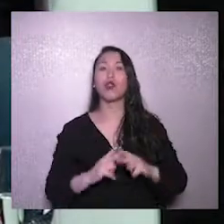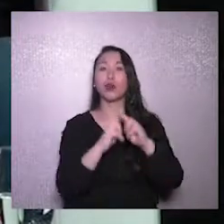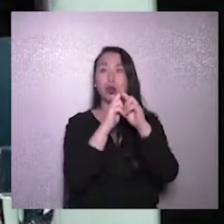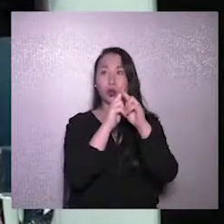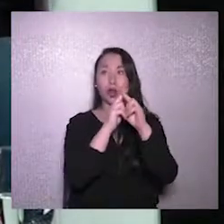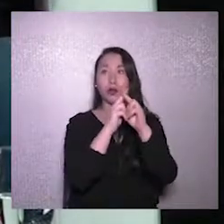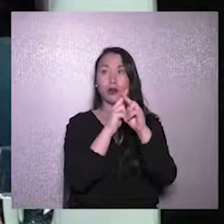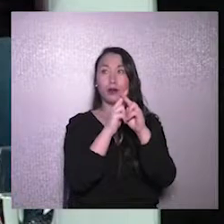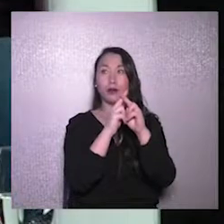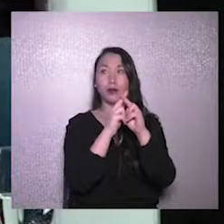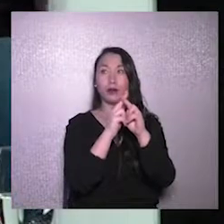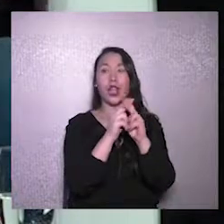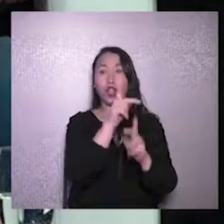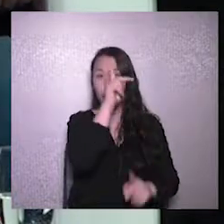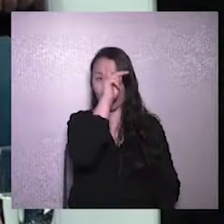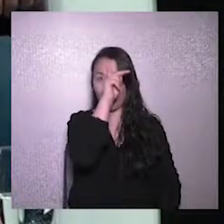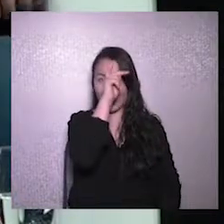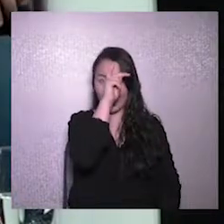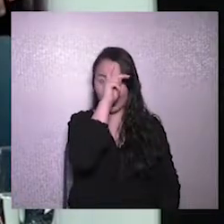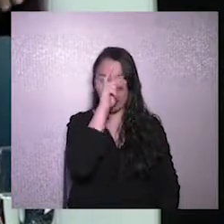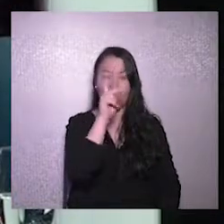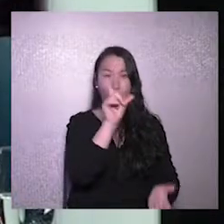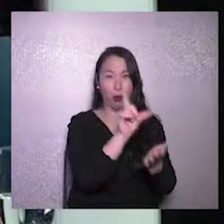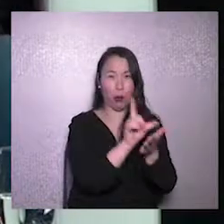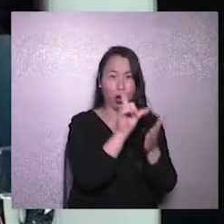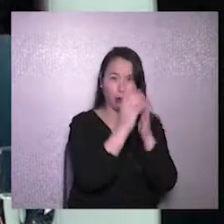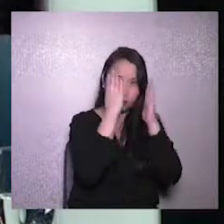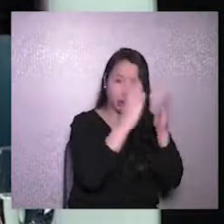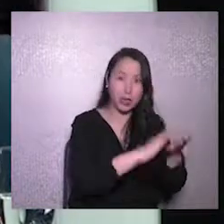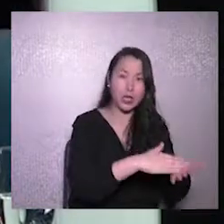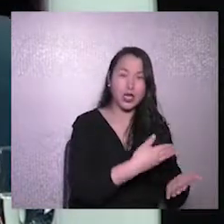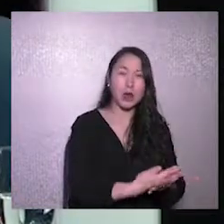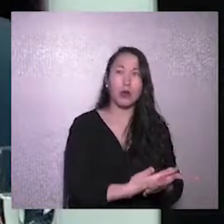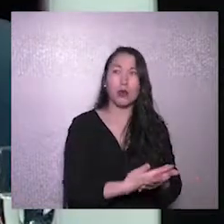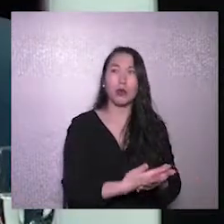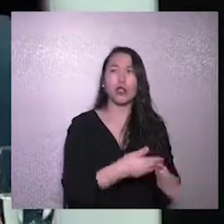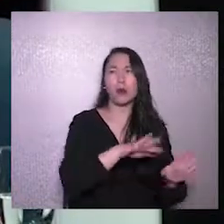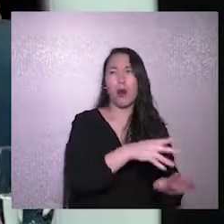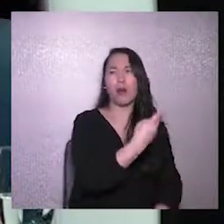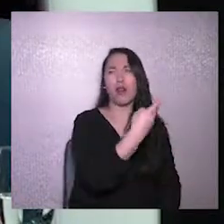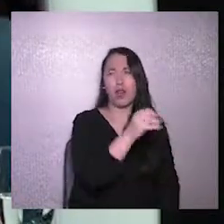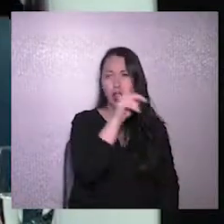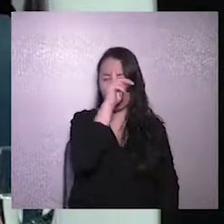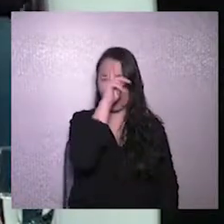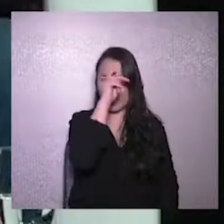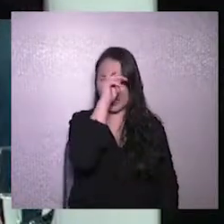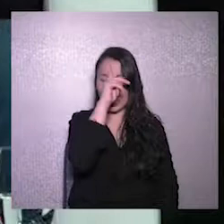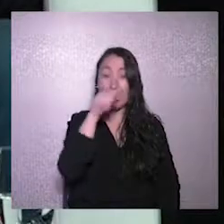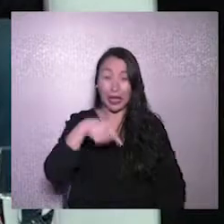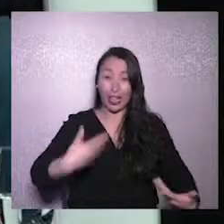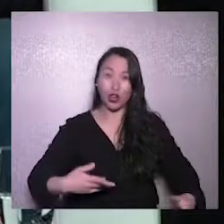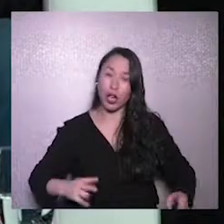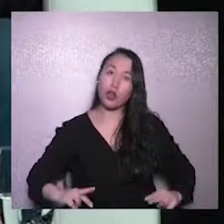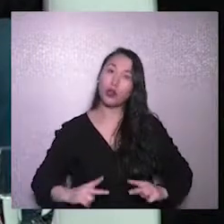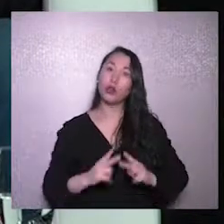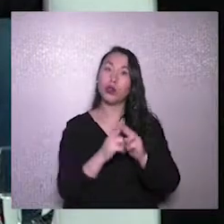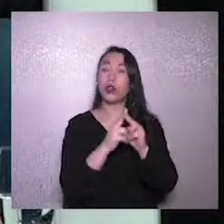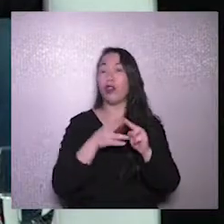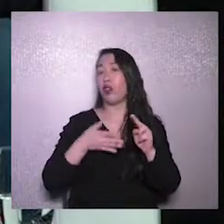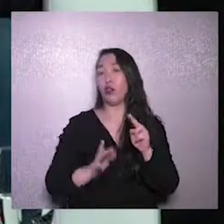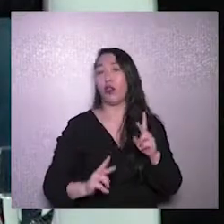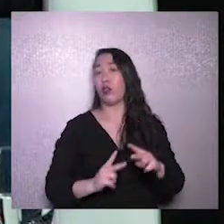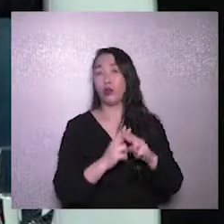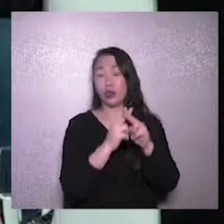subtítulo 31, hospitales, centros de atención primaria, que son cerca de 20 hospitales que están en construcción y van a quedar en construcción,